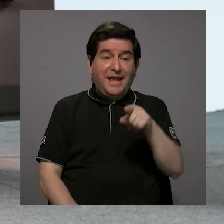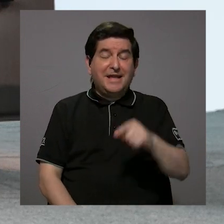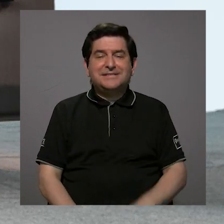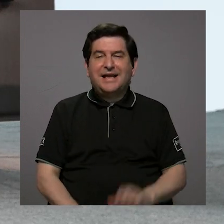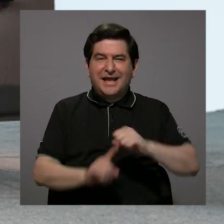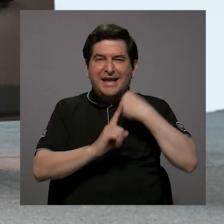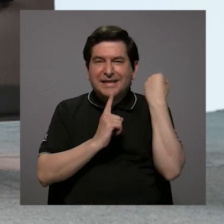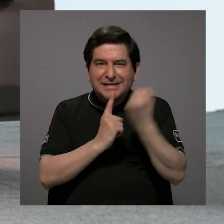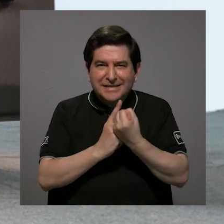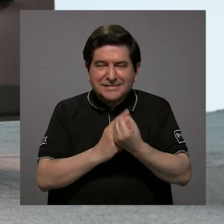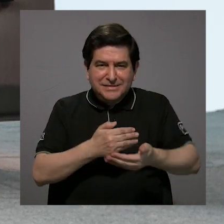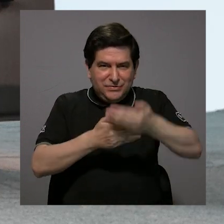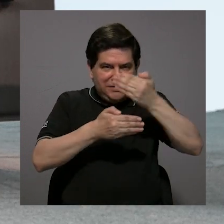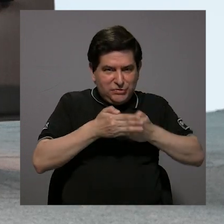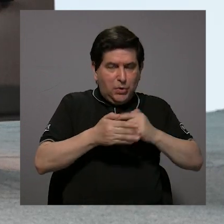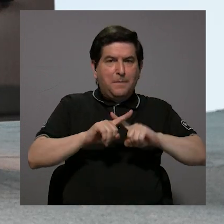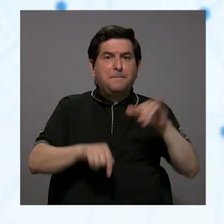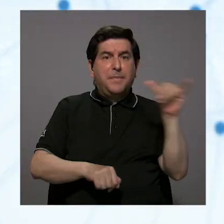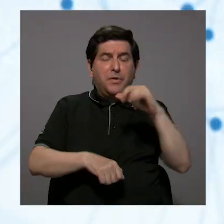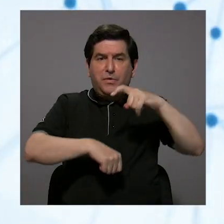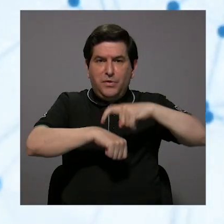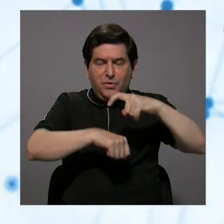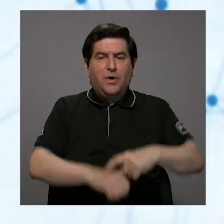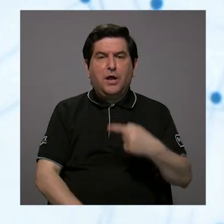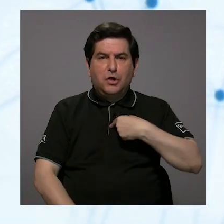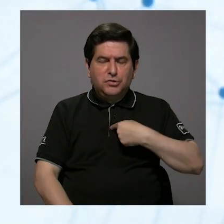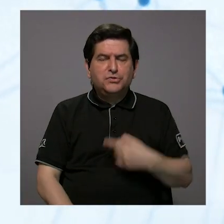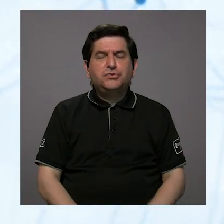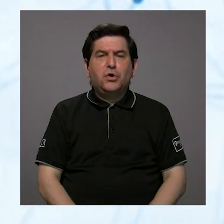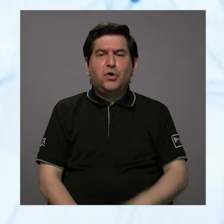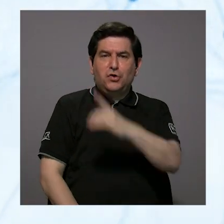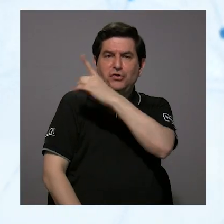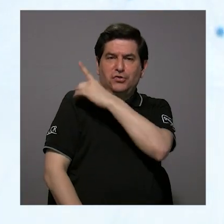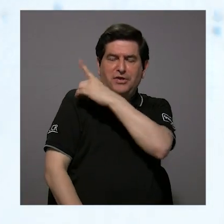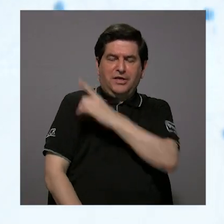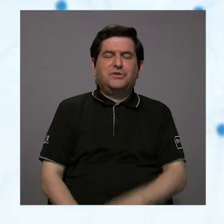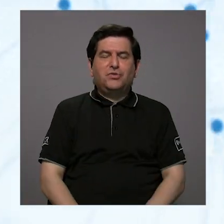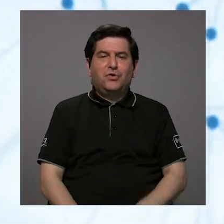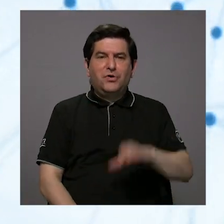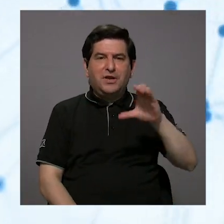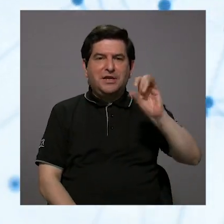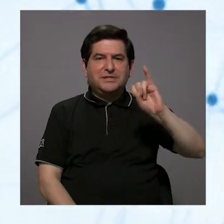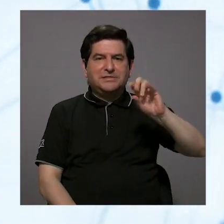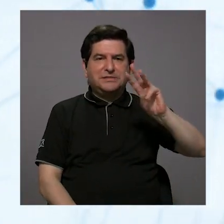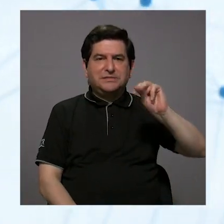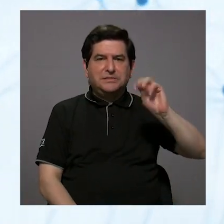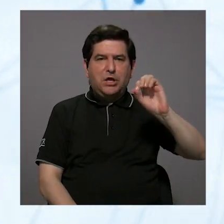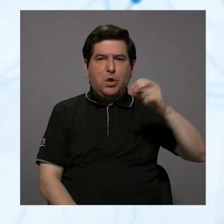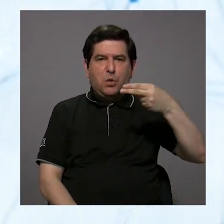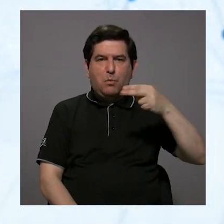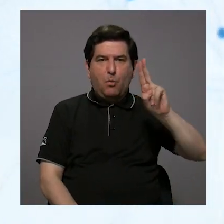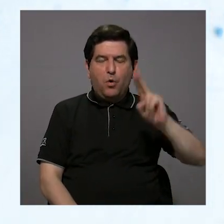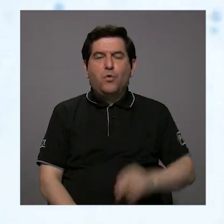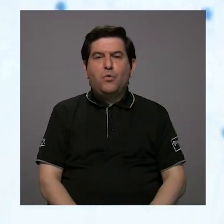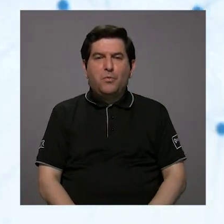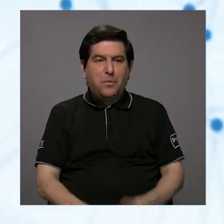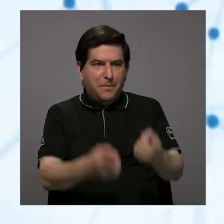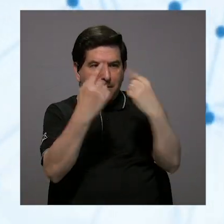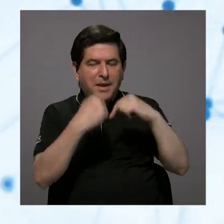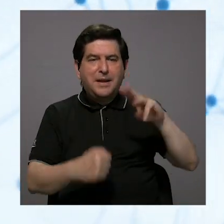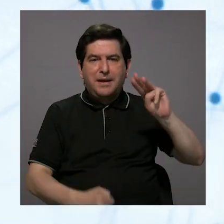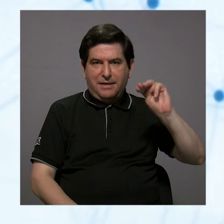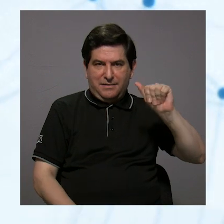Ese es el trasfondo, pero entonces al mismo tiempo sucede que cuando yo estaba como director del CIMOU, se me acercó